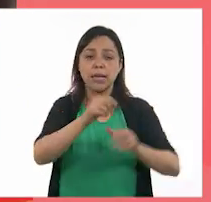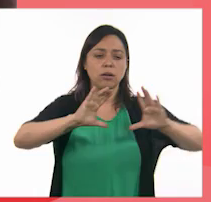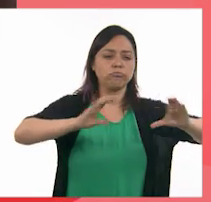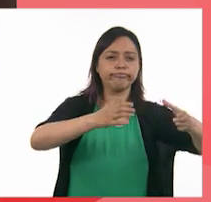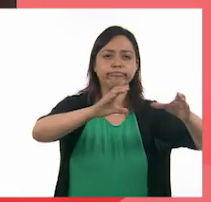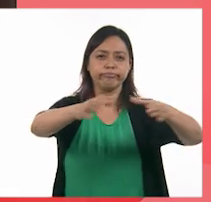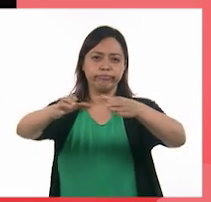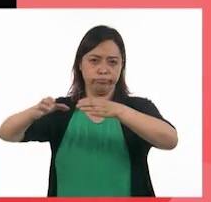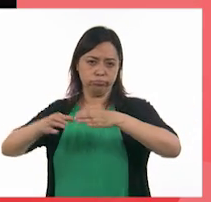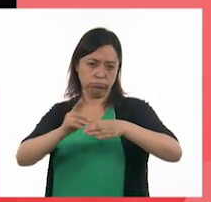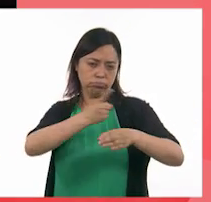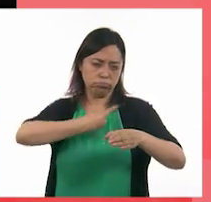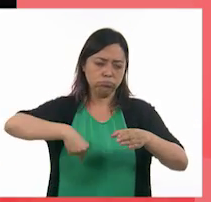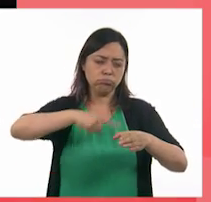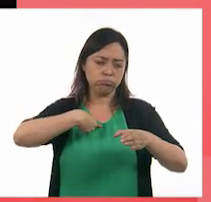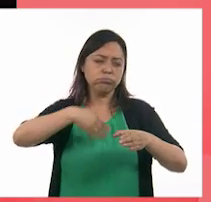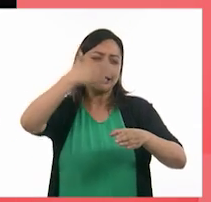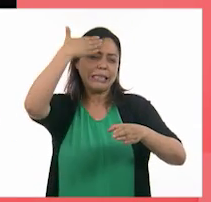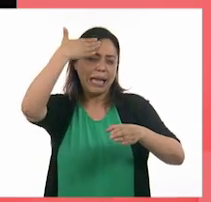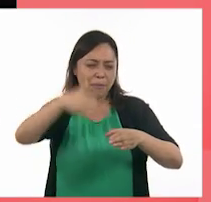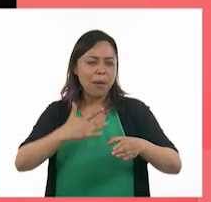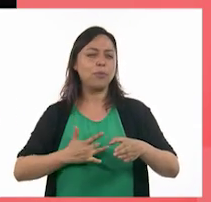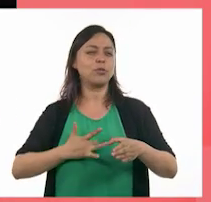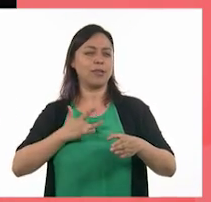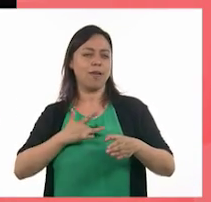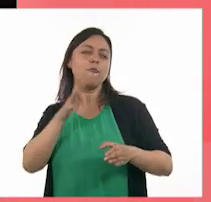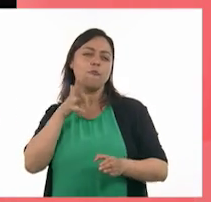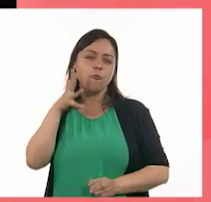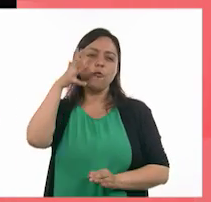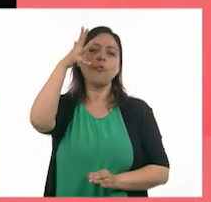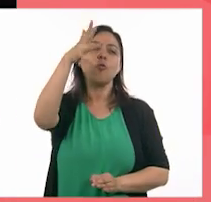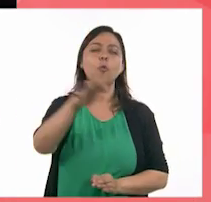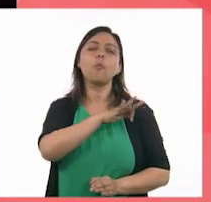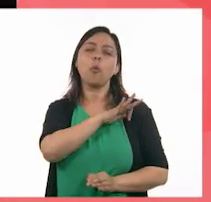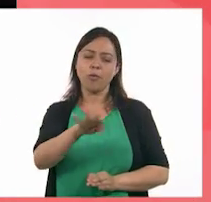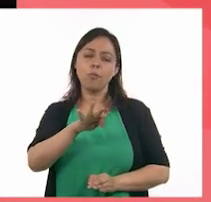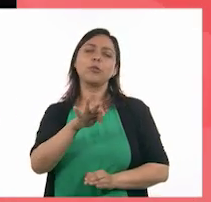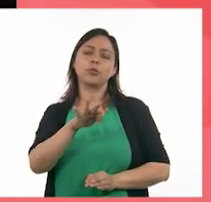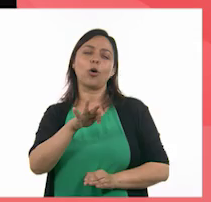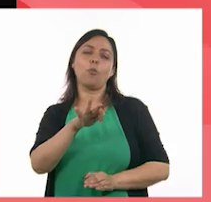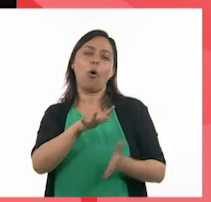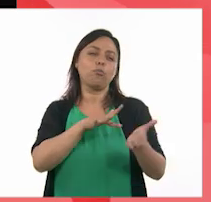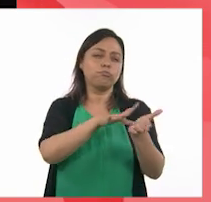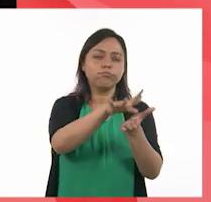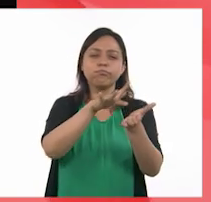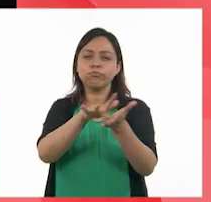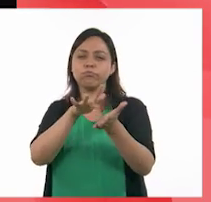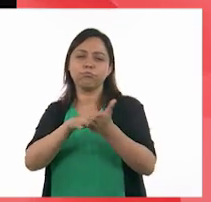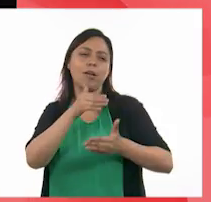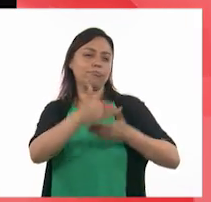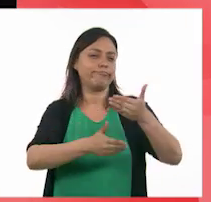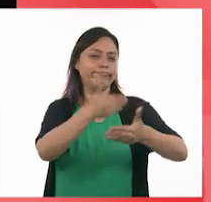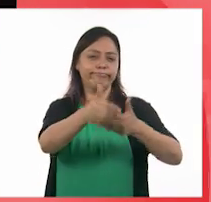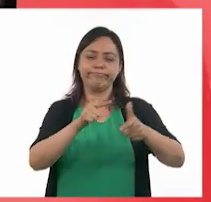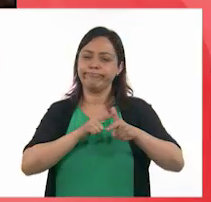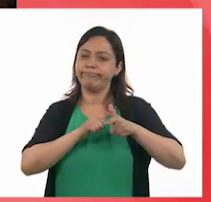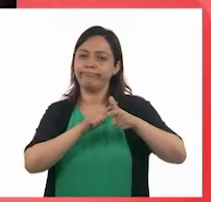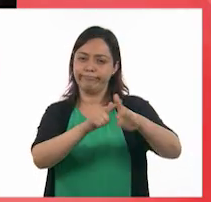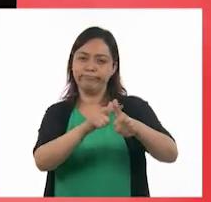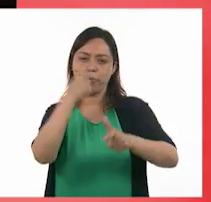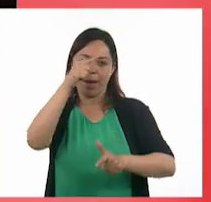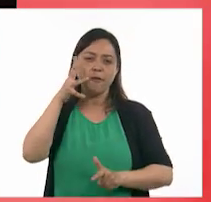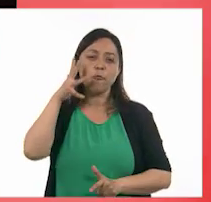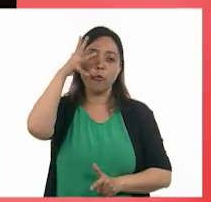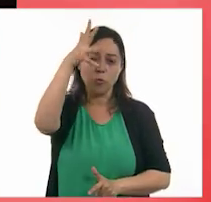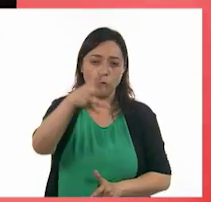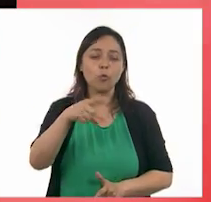Estamos seguros que en el futuro podremos seguir impactando fuertemente en esas comunidades. Claro, las futuras generaciones de la